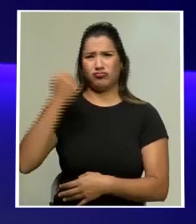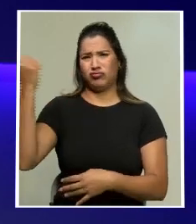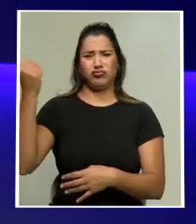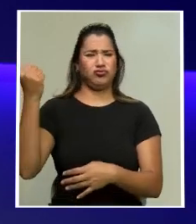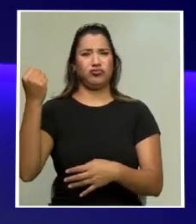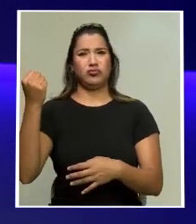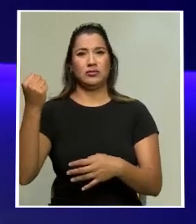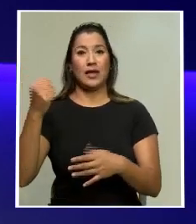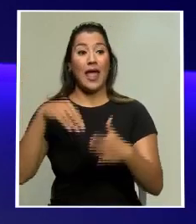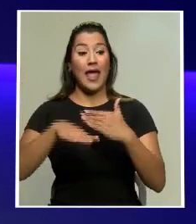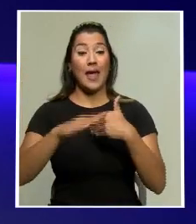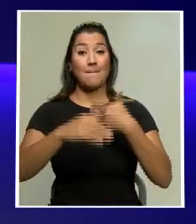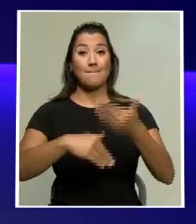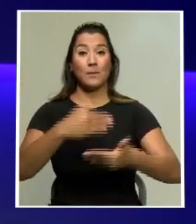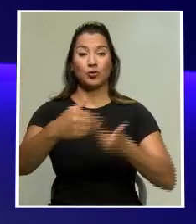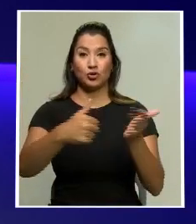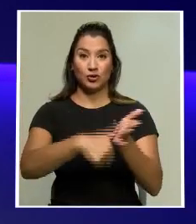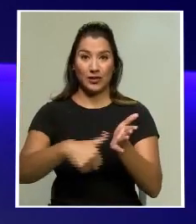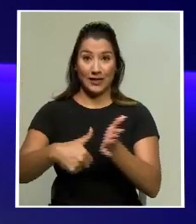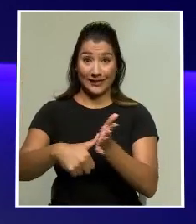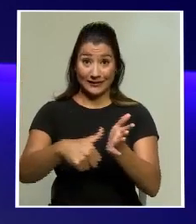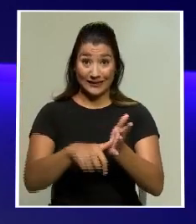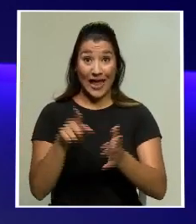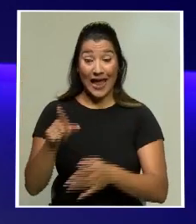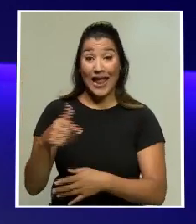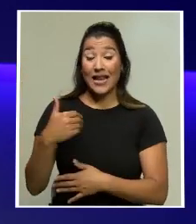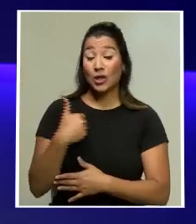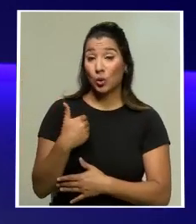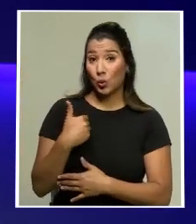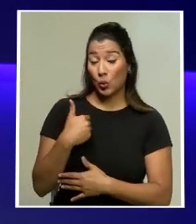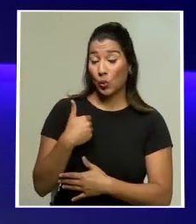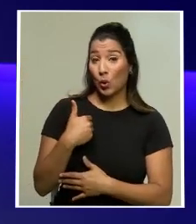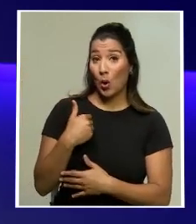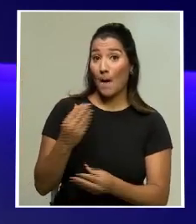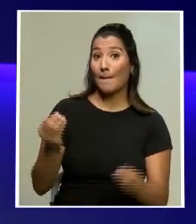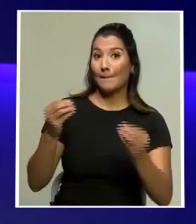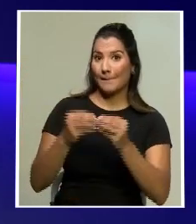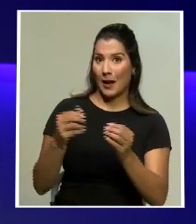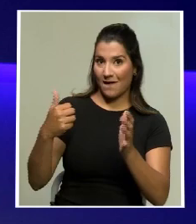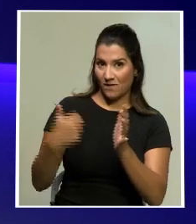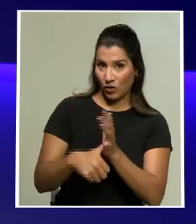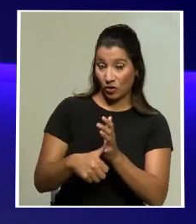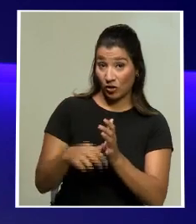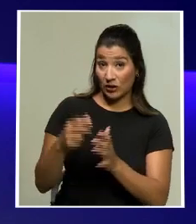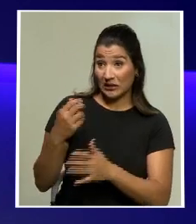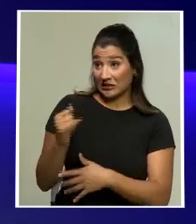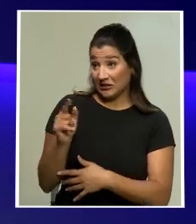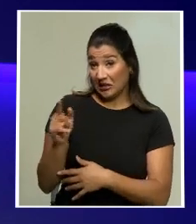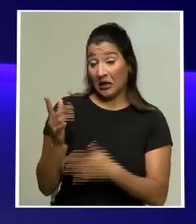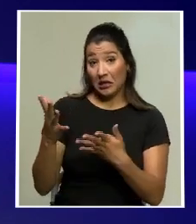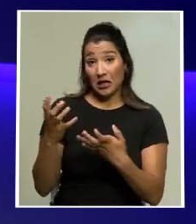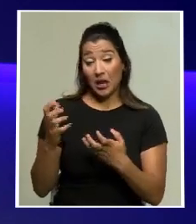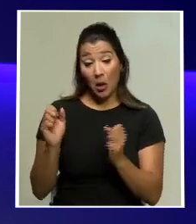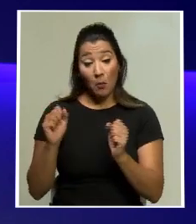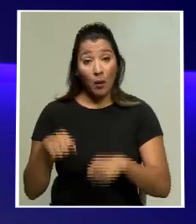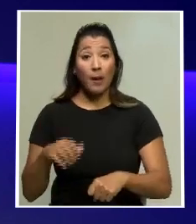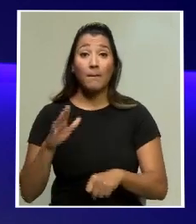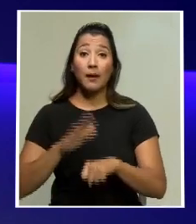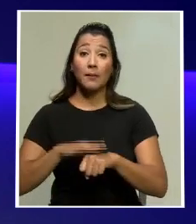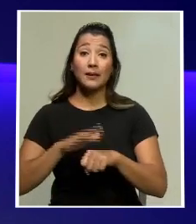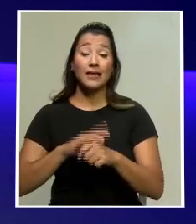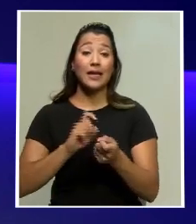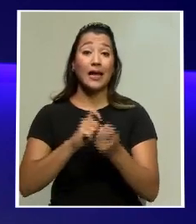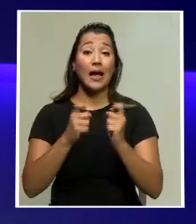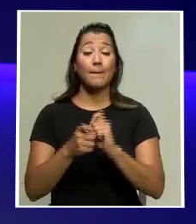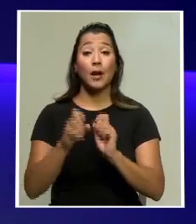las elecciones legislativas y obtuvo una mayoría que, si él quisiera, le permitiría cambiar la